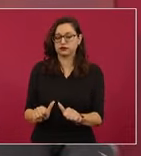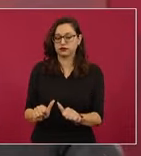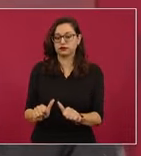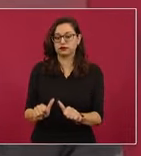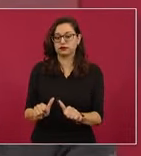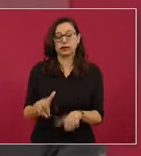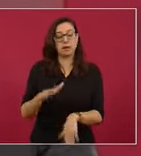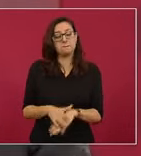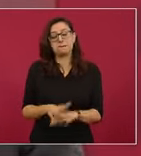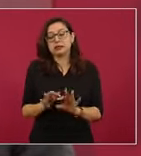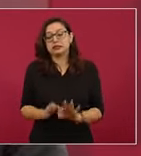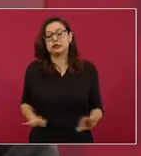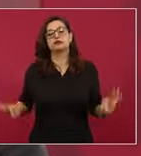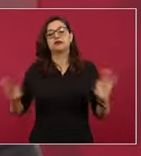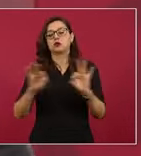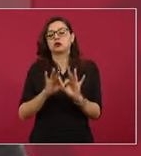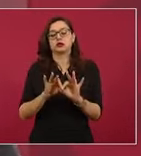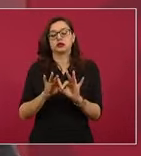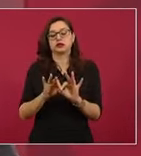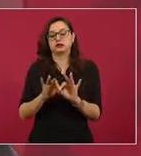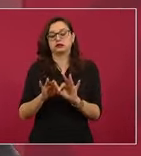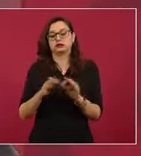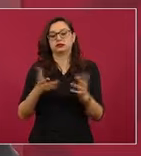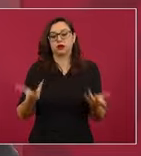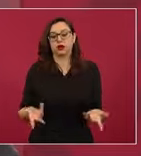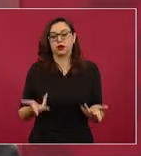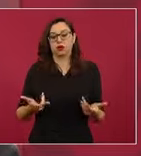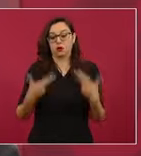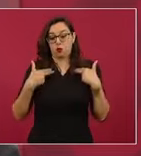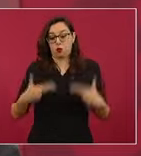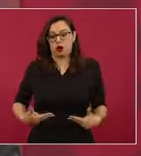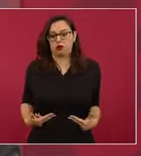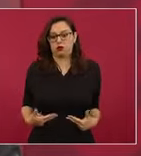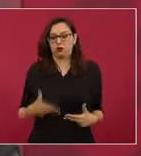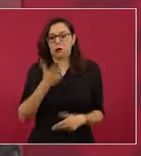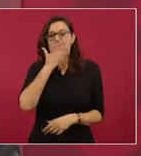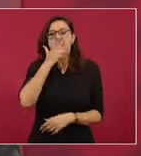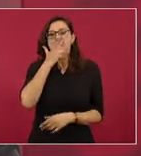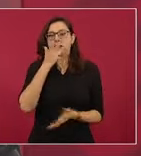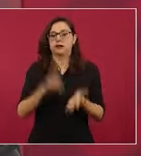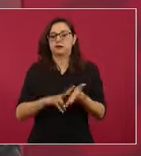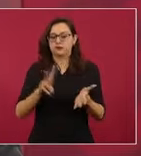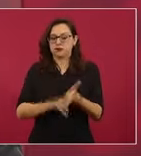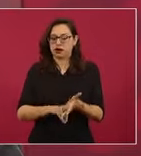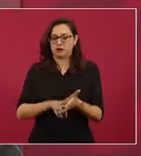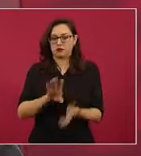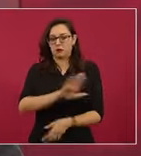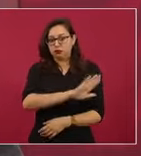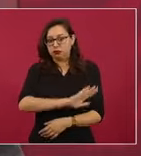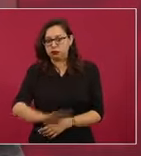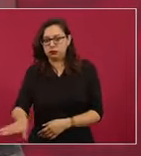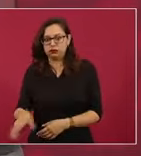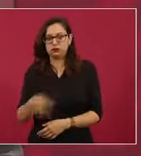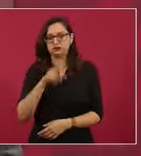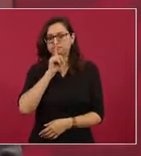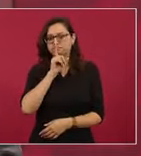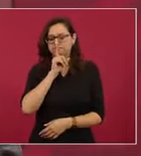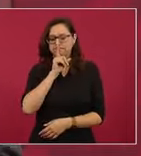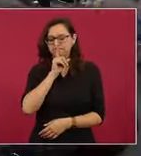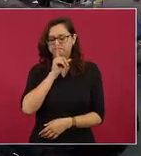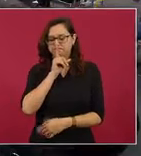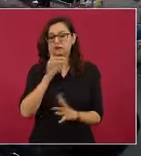pensar en que no haya pérdidas de vidas humanas, que es lo que se tiene que tomar en cuenta, y